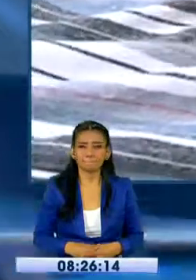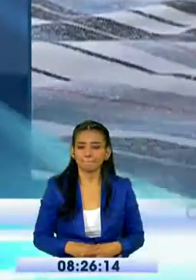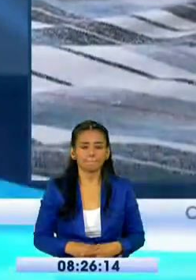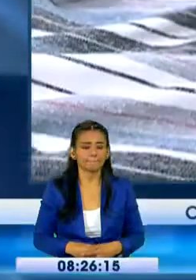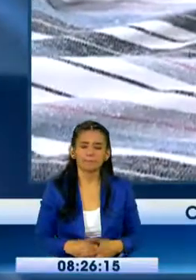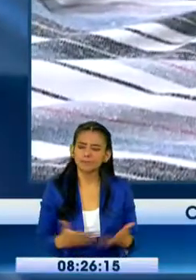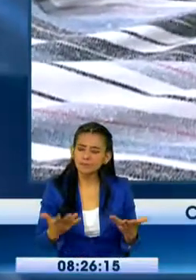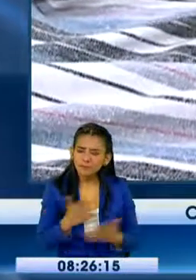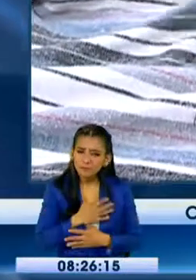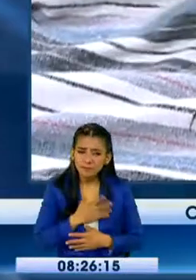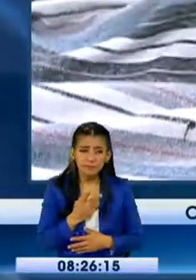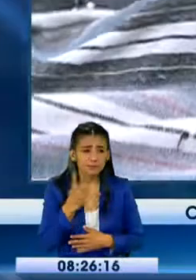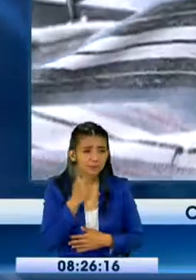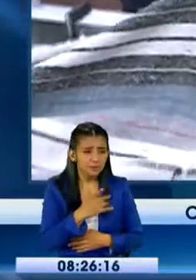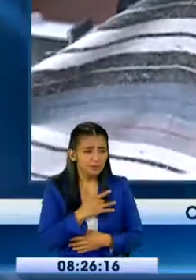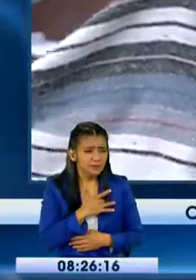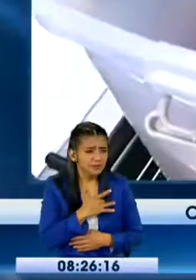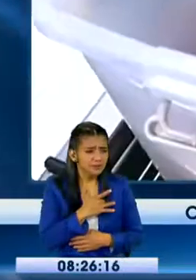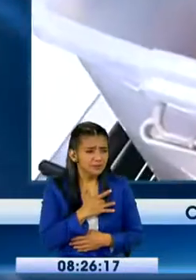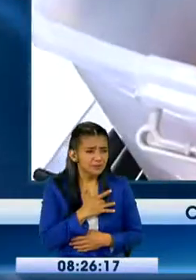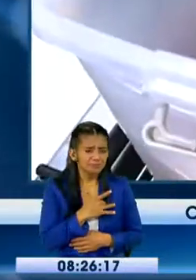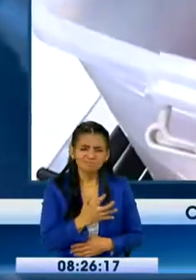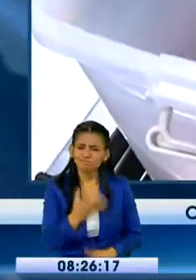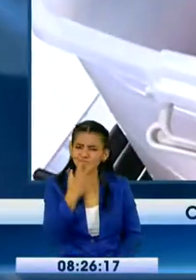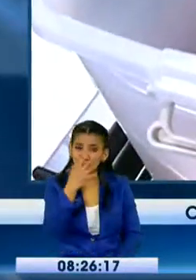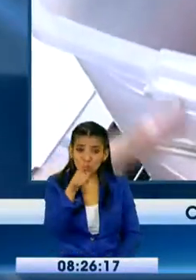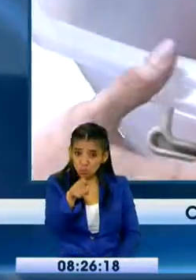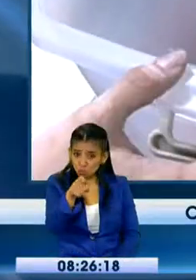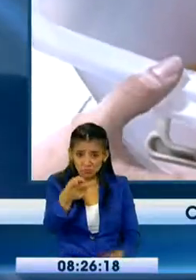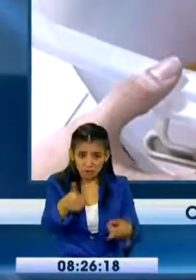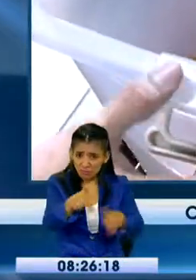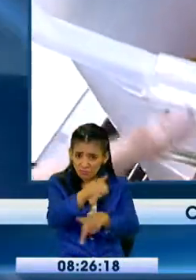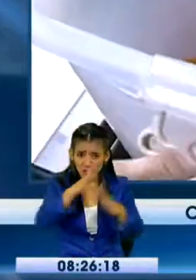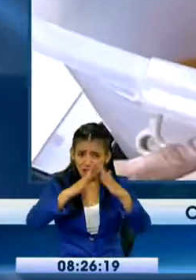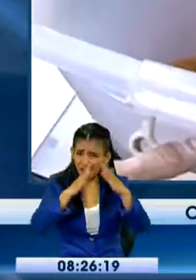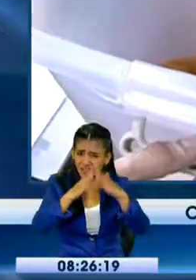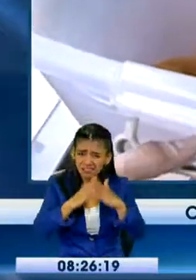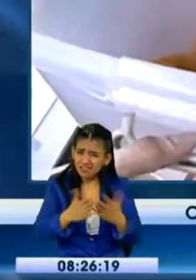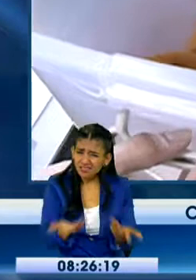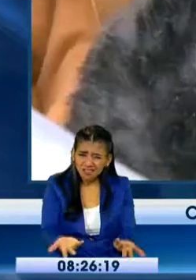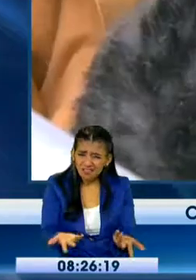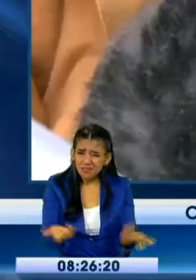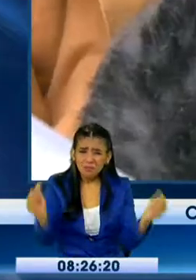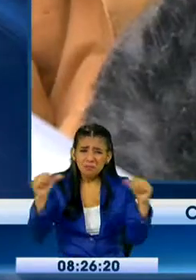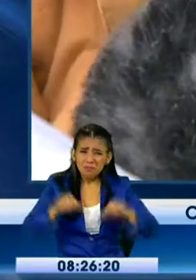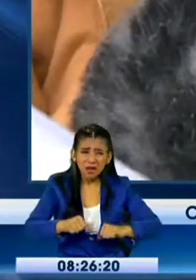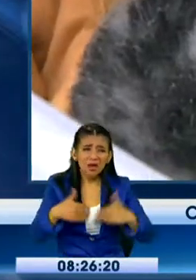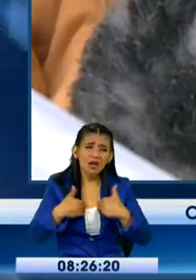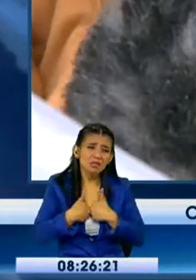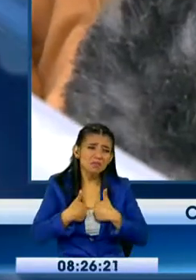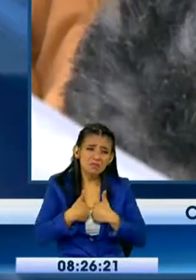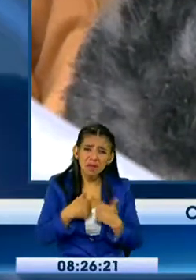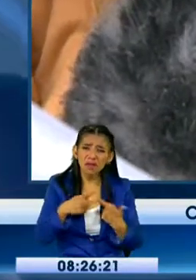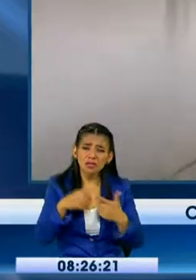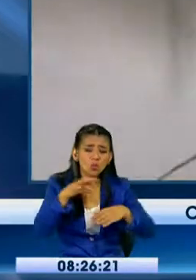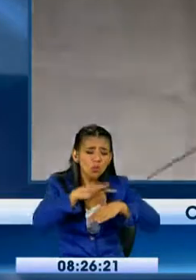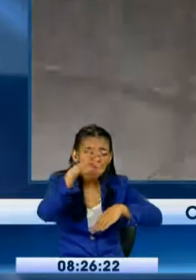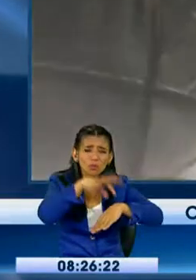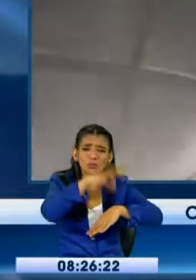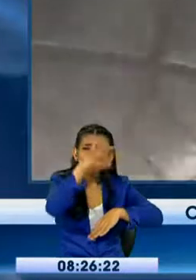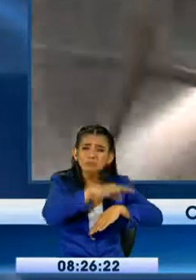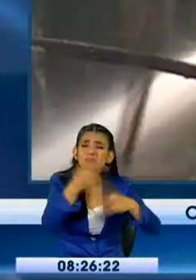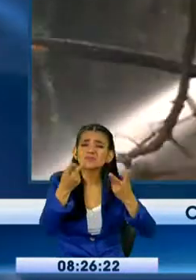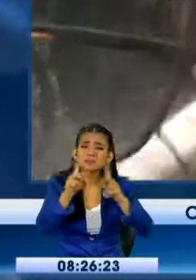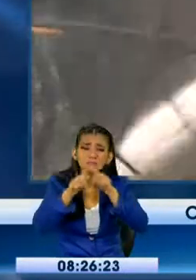vecinos y amigos, lo que uno ve. A mí me indigna y me imagino que ustedes en casa igual. Qué terrible. Zarigüeyas, puercoespín, ¿y cuánto se